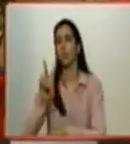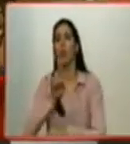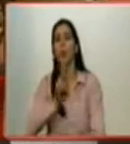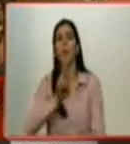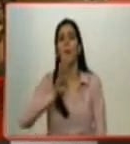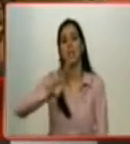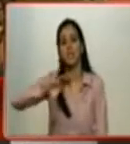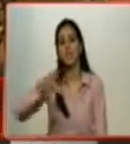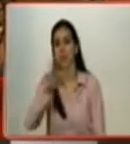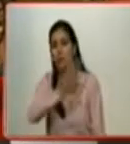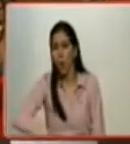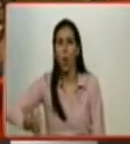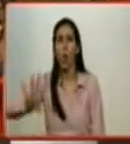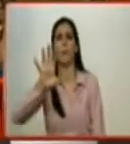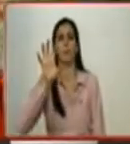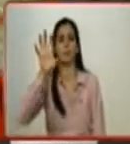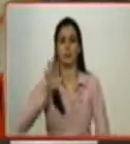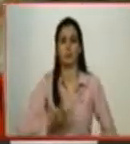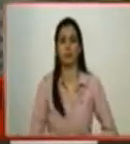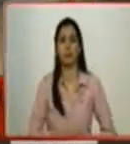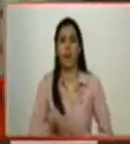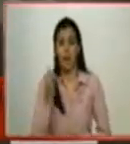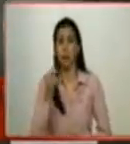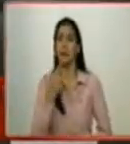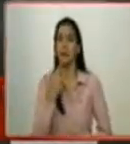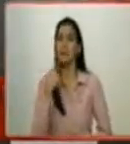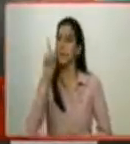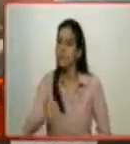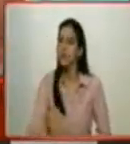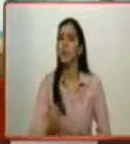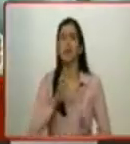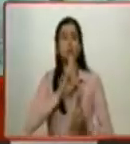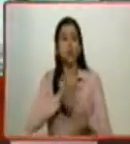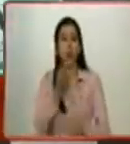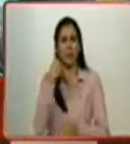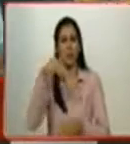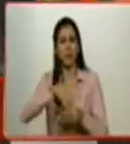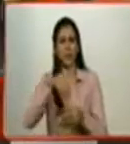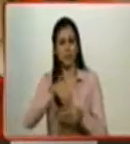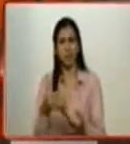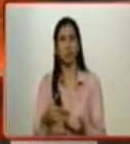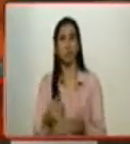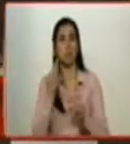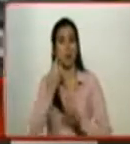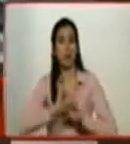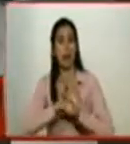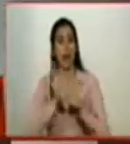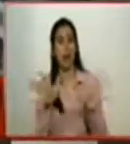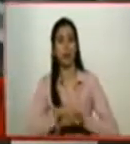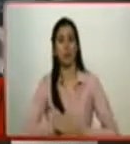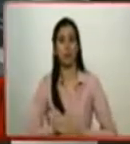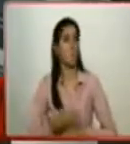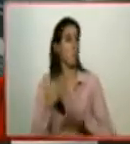13.682 VC que tenemos a lo largo y ancho de nuestra patria. Expresaron que el resultado de las primarias deja en evidencia que a pesar